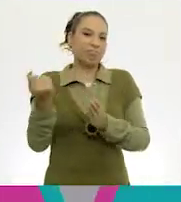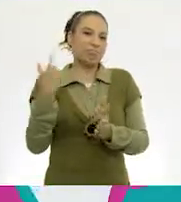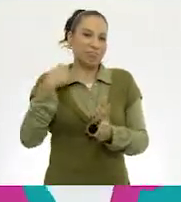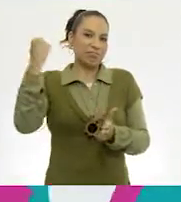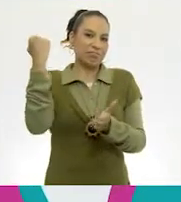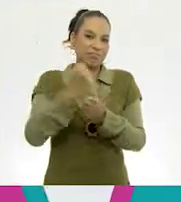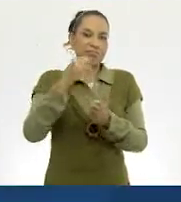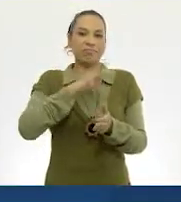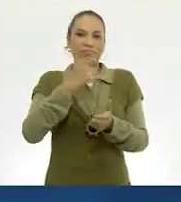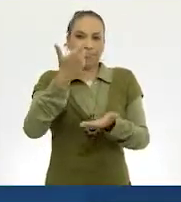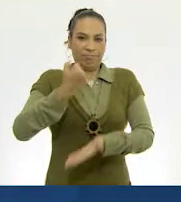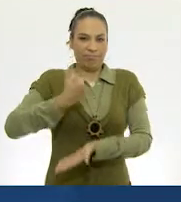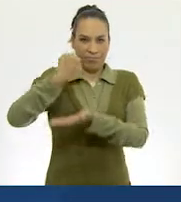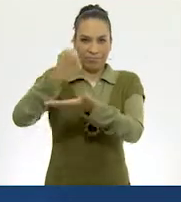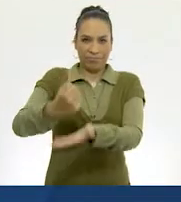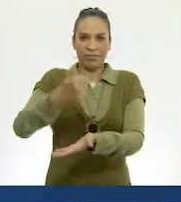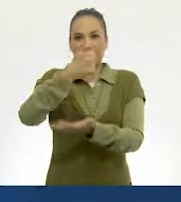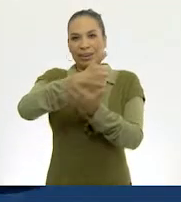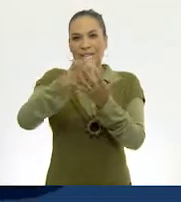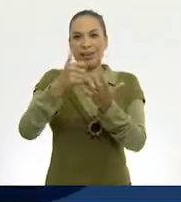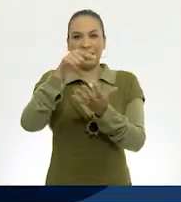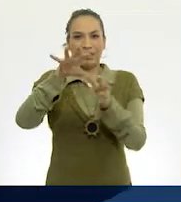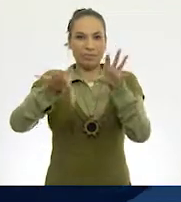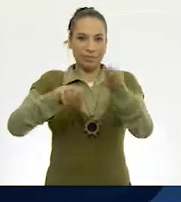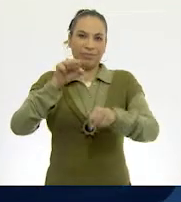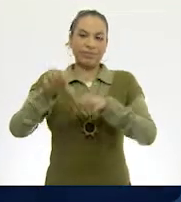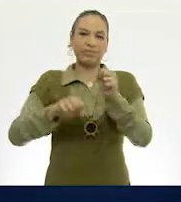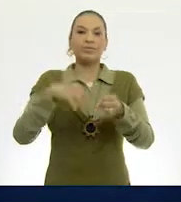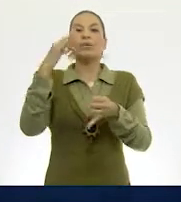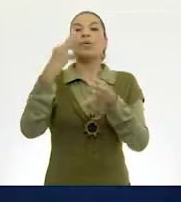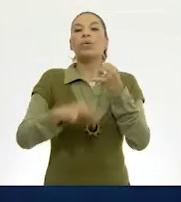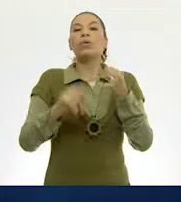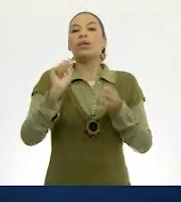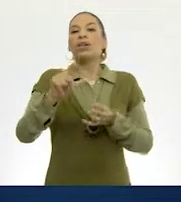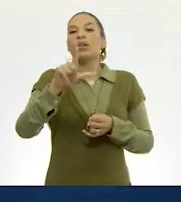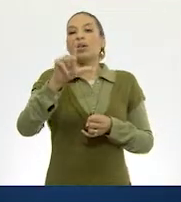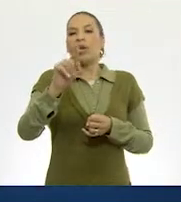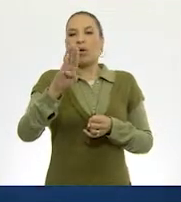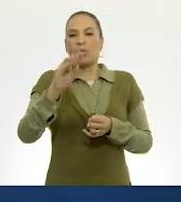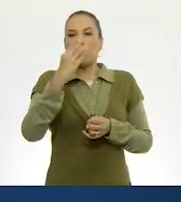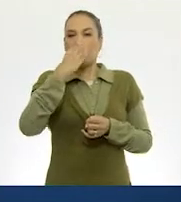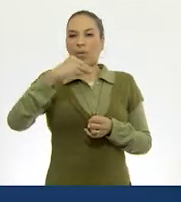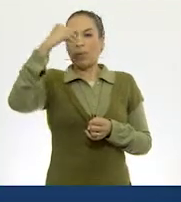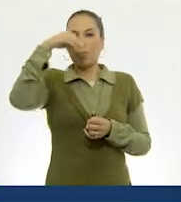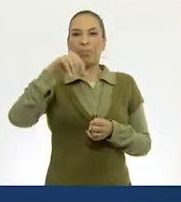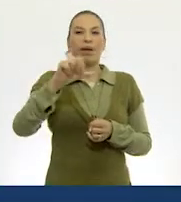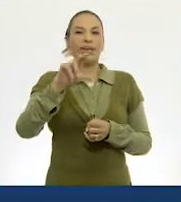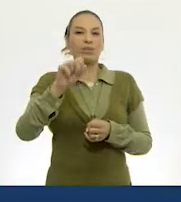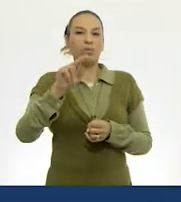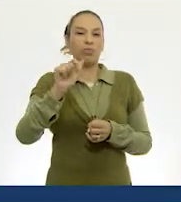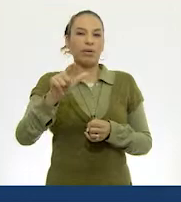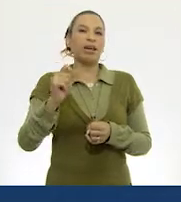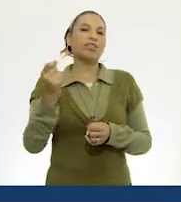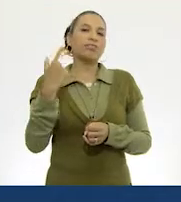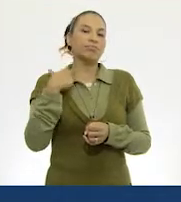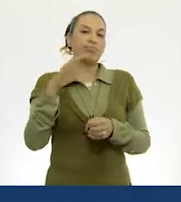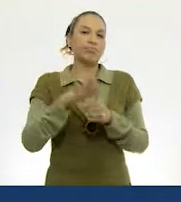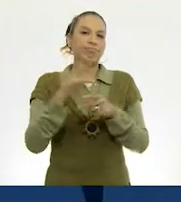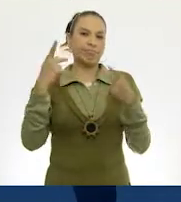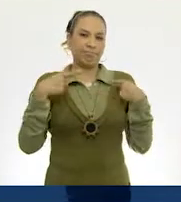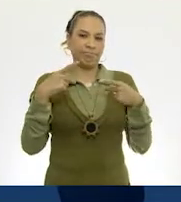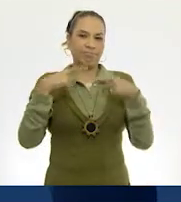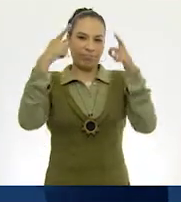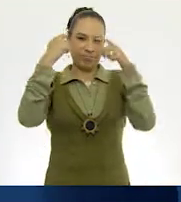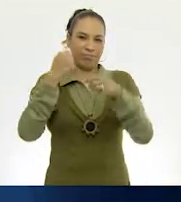ofrecieron recompensas económicas por cada ejemplar. El último lobo marsupial silvestre fue muerto por un granjero en el año